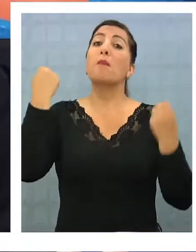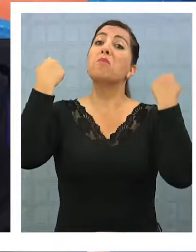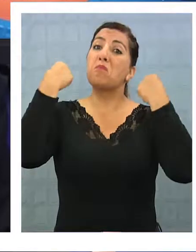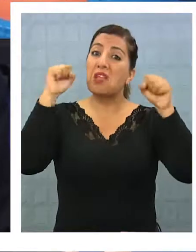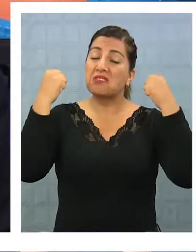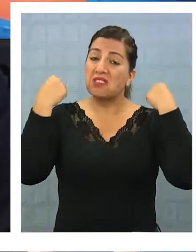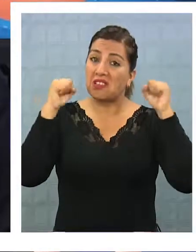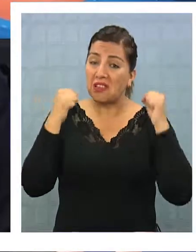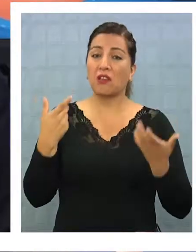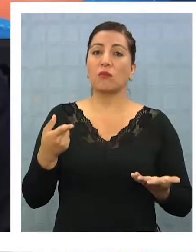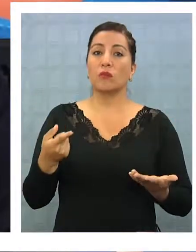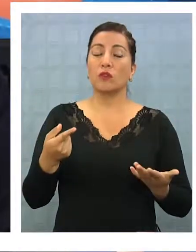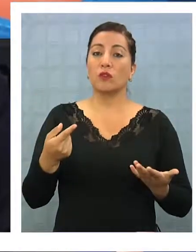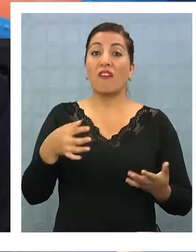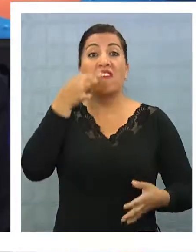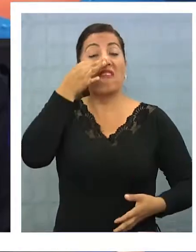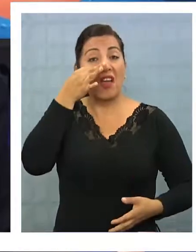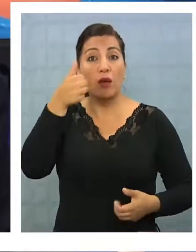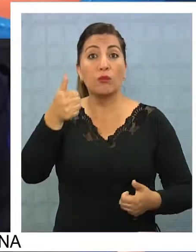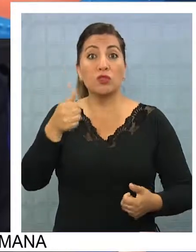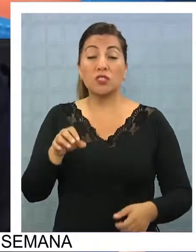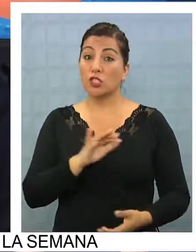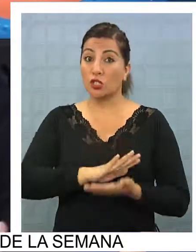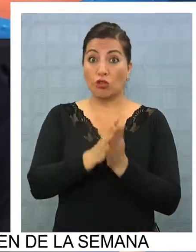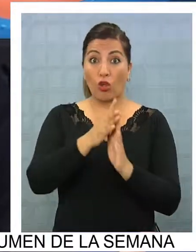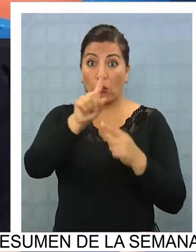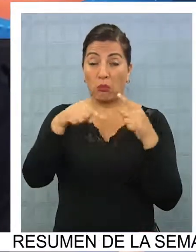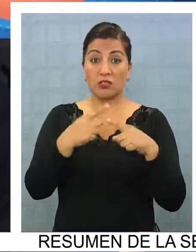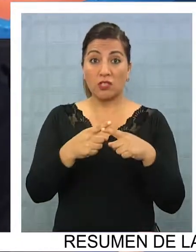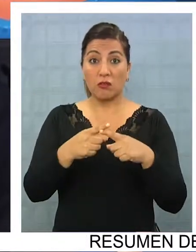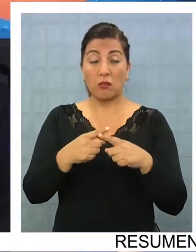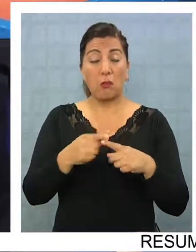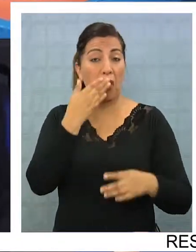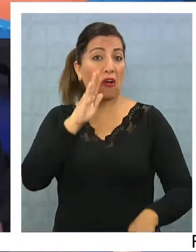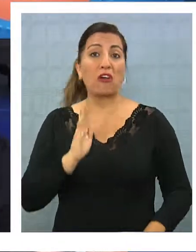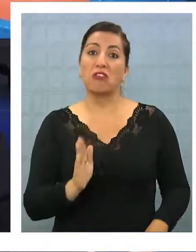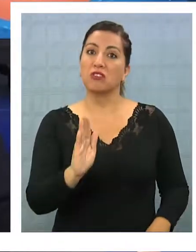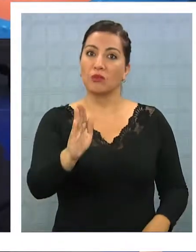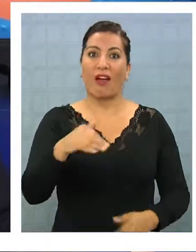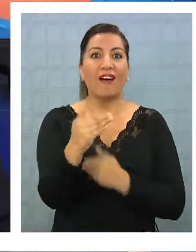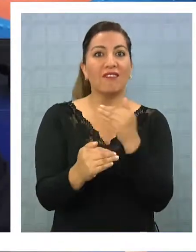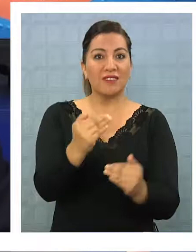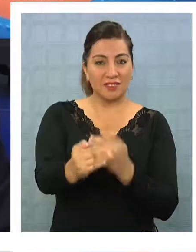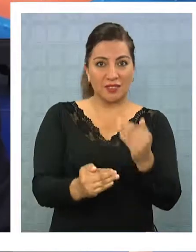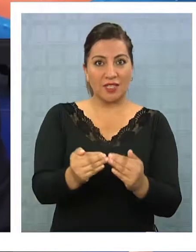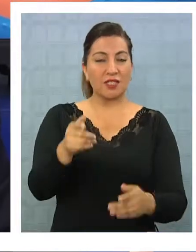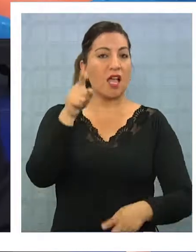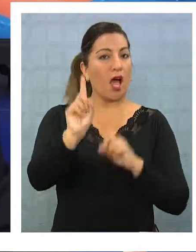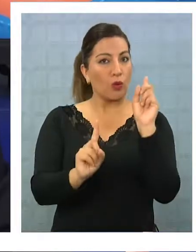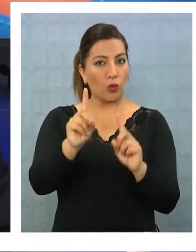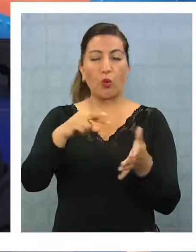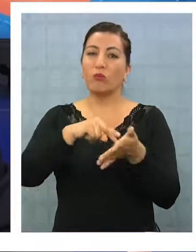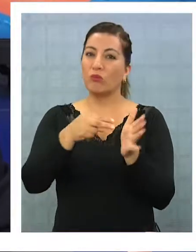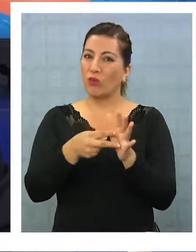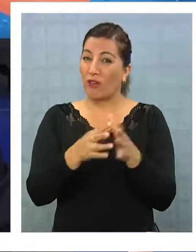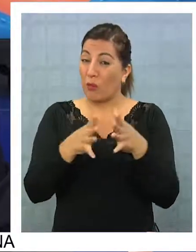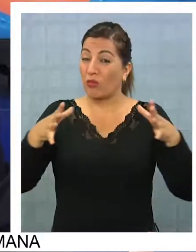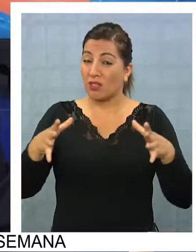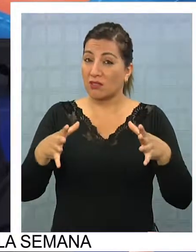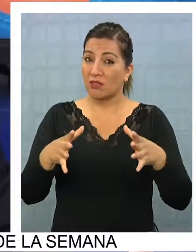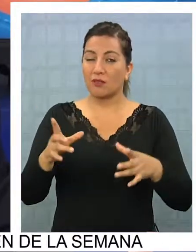ensayemos y veamos, y si está dando buenos resultados, entonces sigamos avanzando. Si generó demasiado